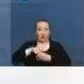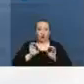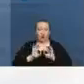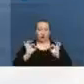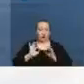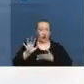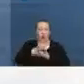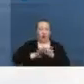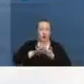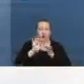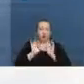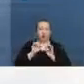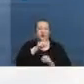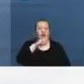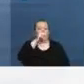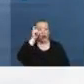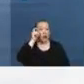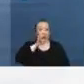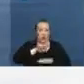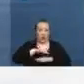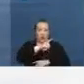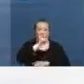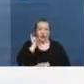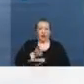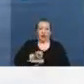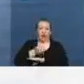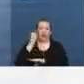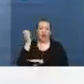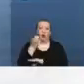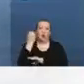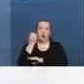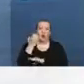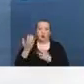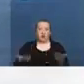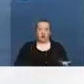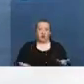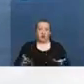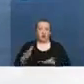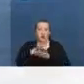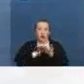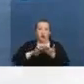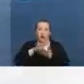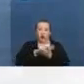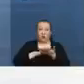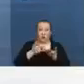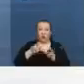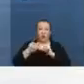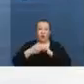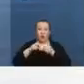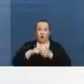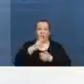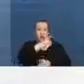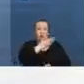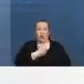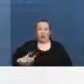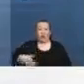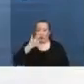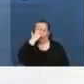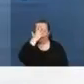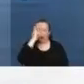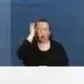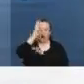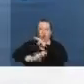que había con sus decretos de emergencia se lo voy a demostrar pero que más conmoción interna y crisis política que tener un presidente con una vergüenza mundial